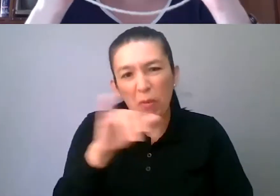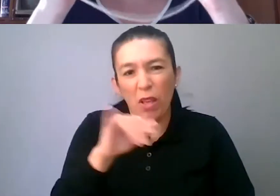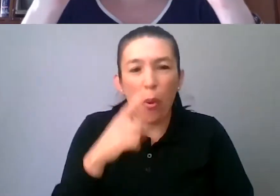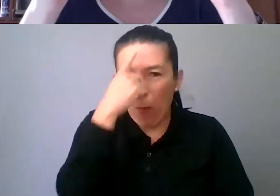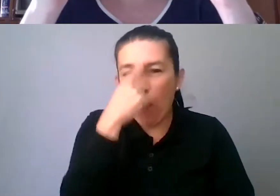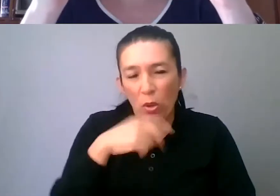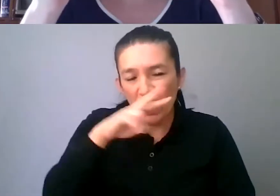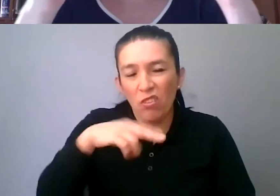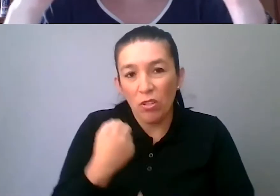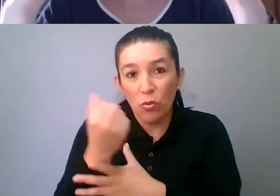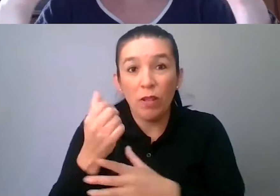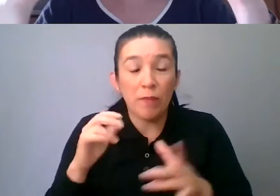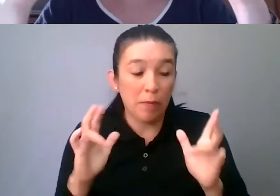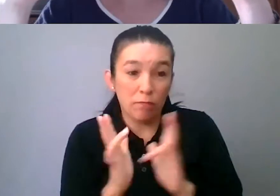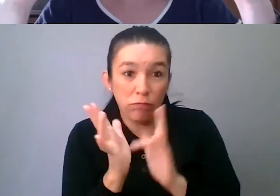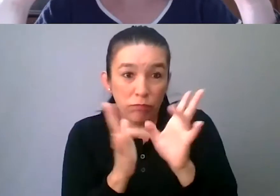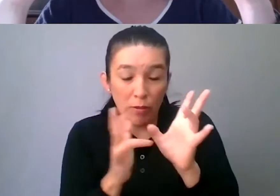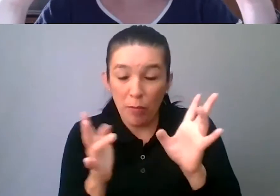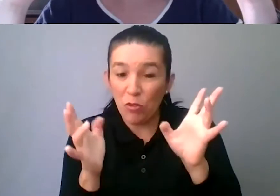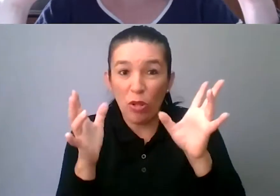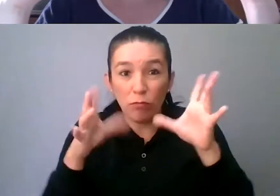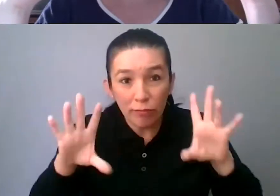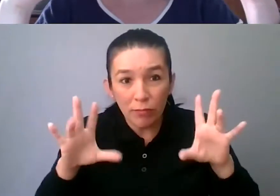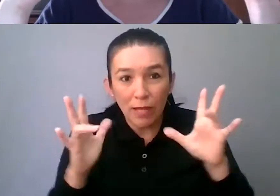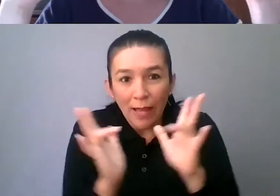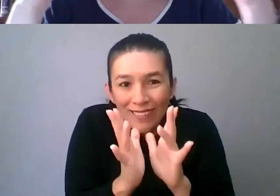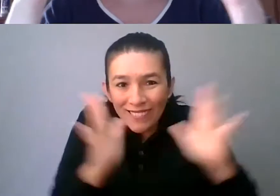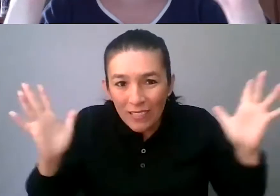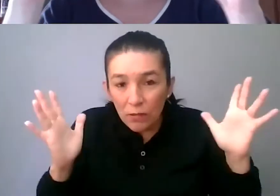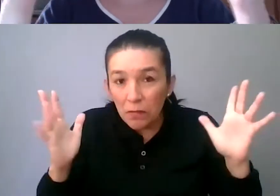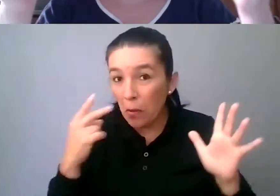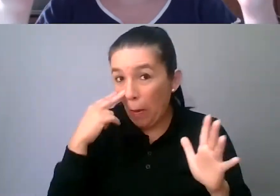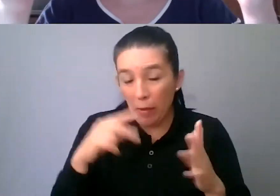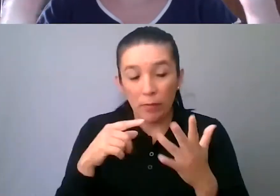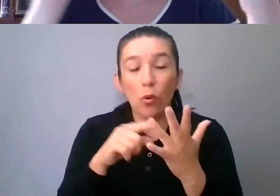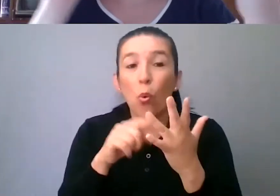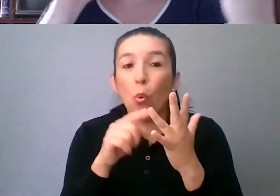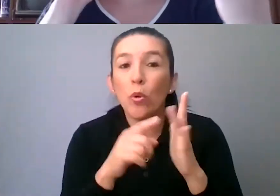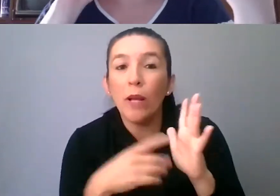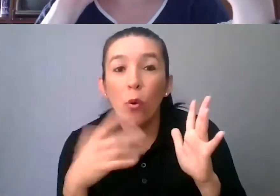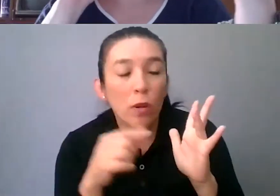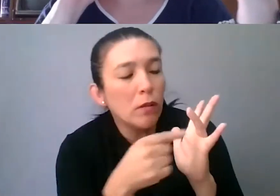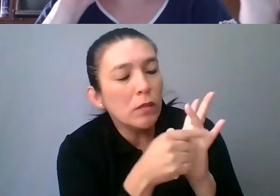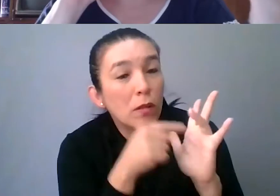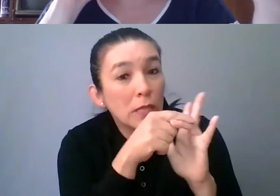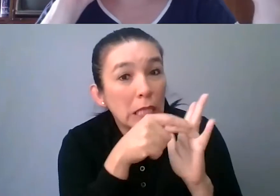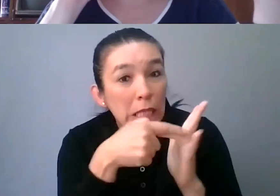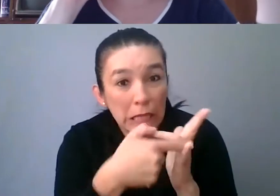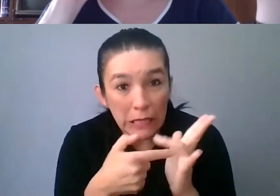Solté los pulgares, estiro. Entonces tengo que revisar. Tengo una cuerda en los índices, una